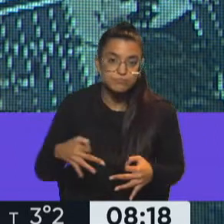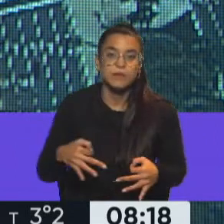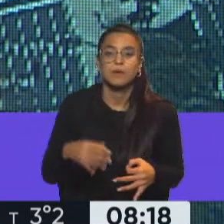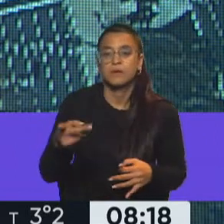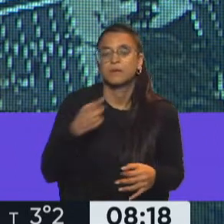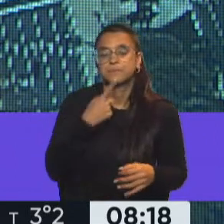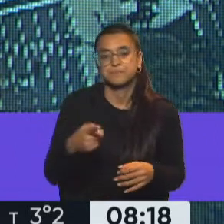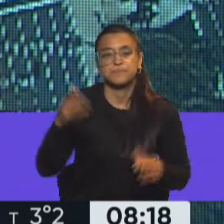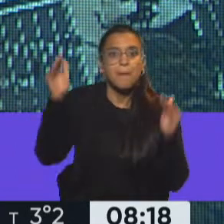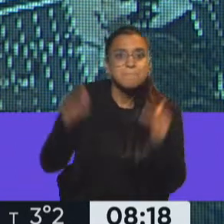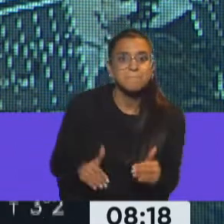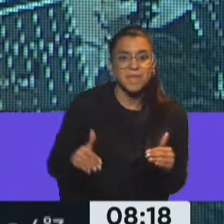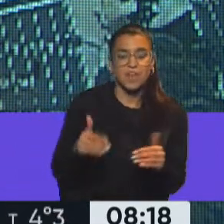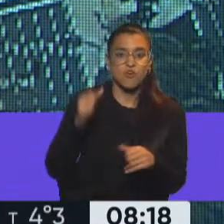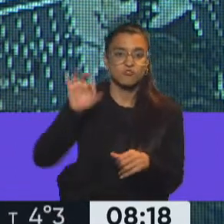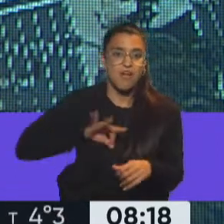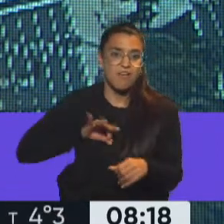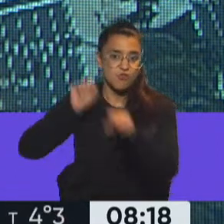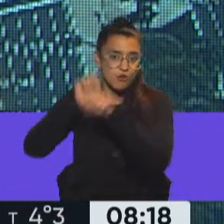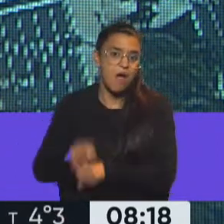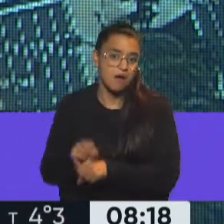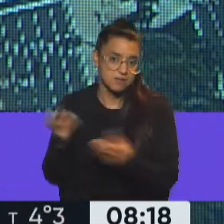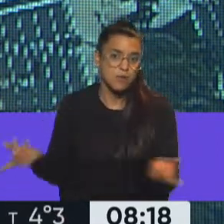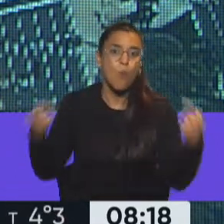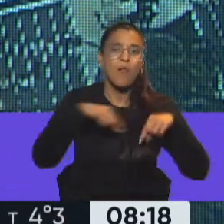reduce sustancialmente las posibilidades a que fariñas vuelva a la cárcel vemos